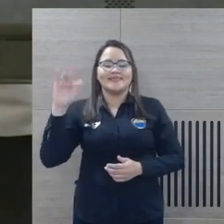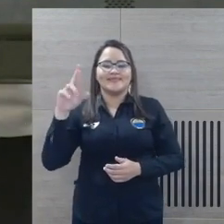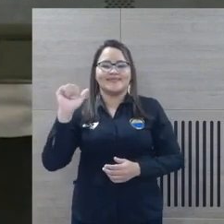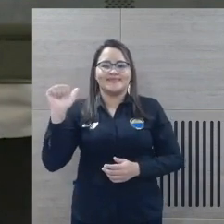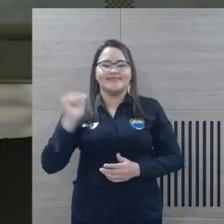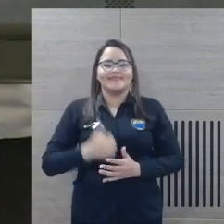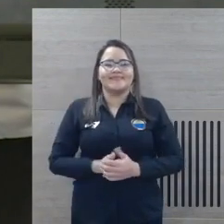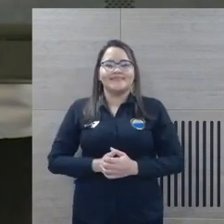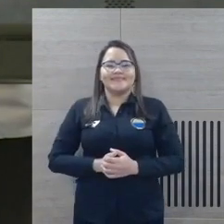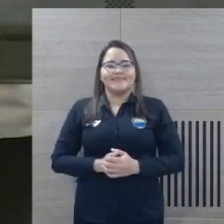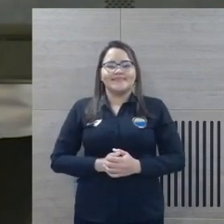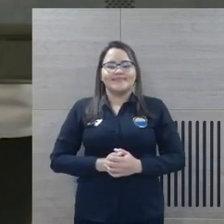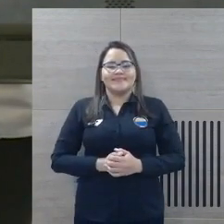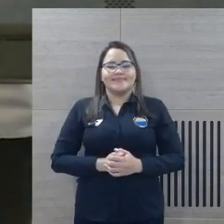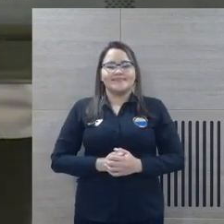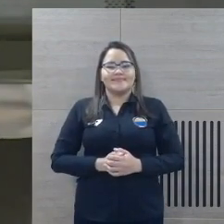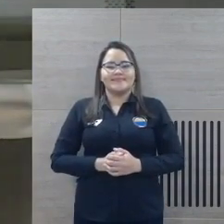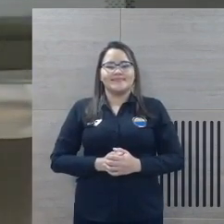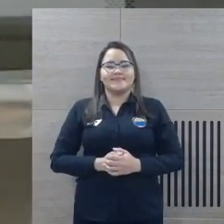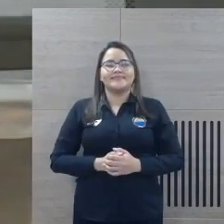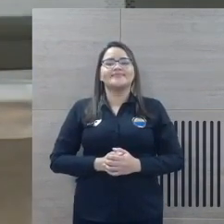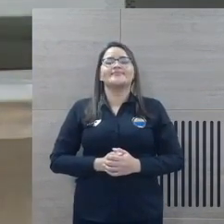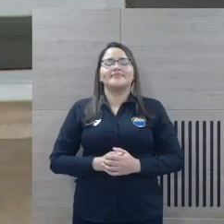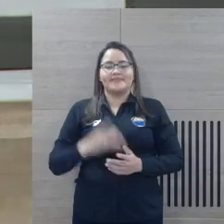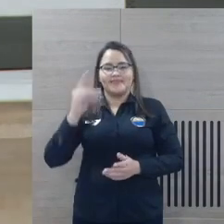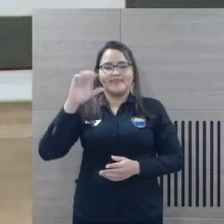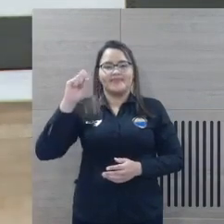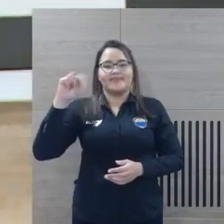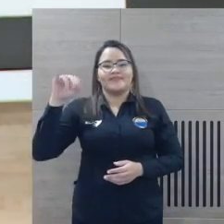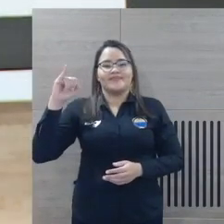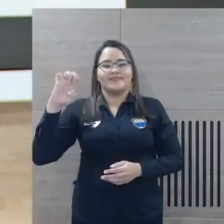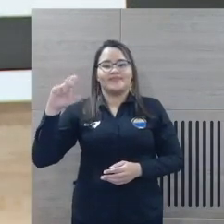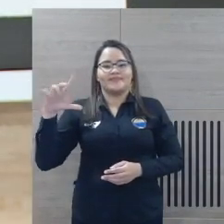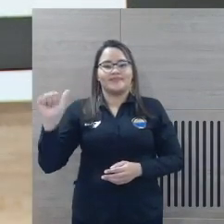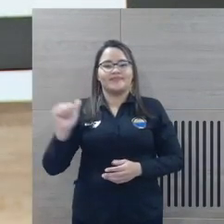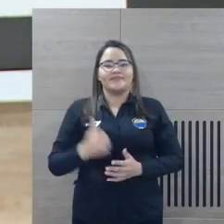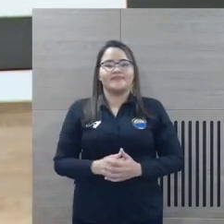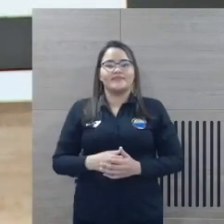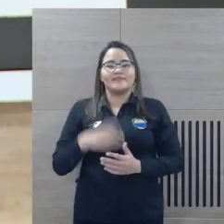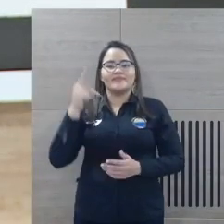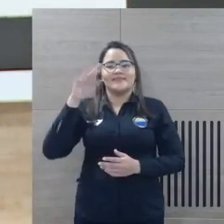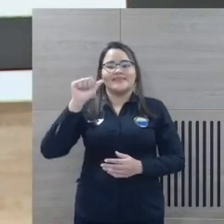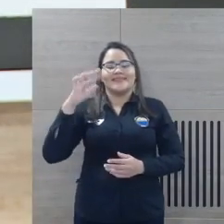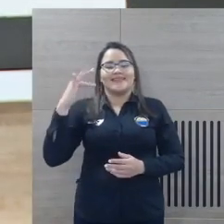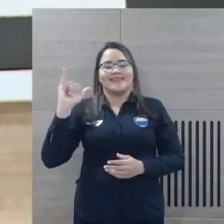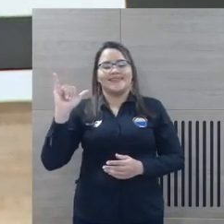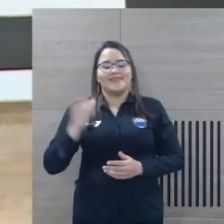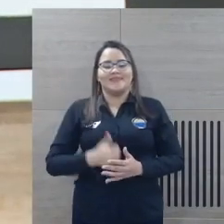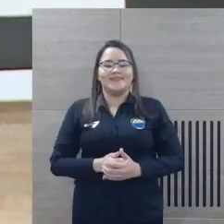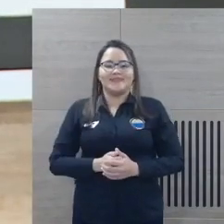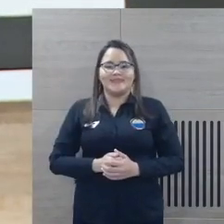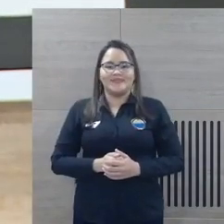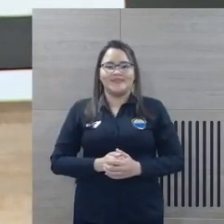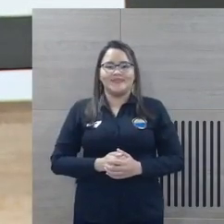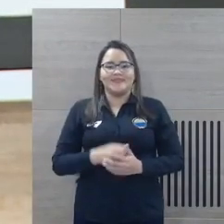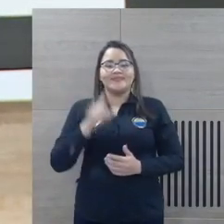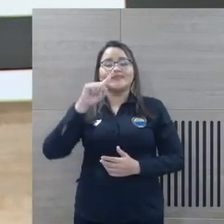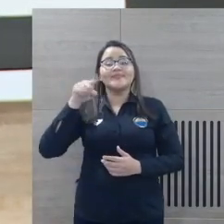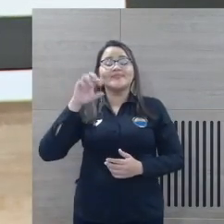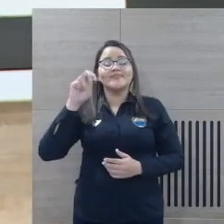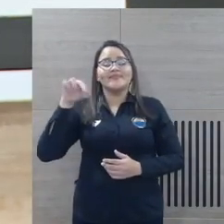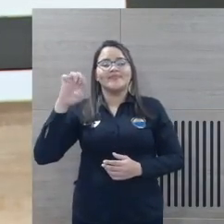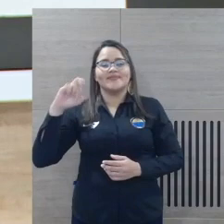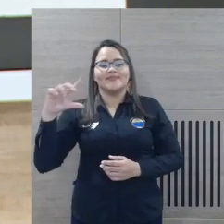Daniela María Flores Álvarez. Katy Melisa Flores Rangel. Esnela Sadid García Patiño. Noelis Carolina